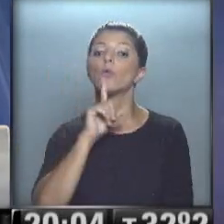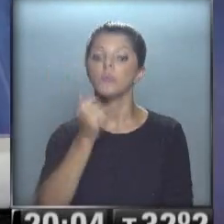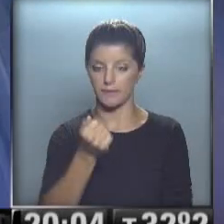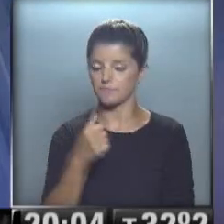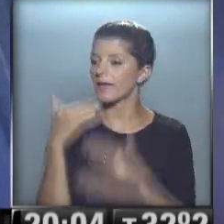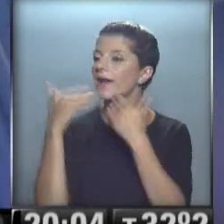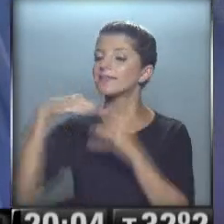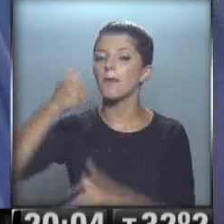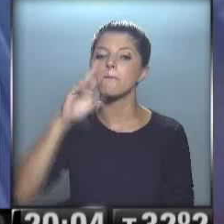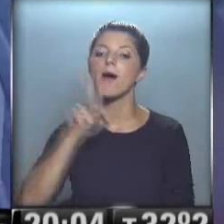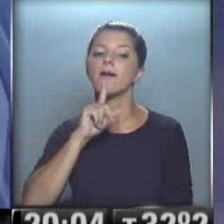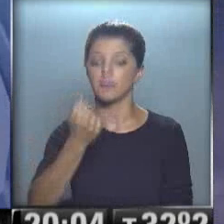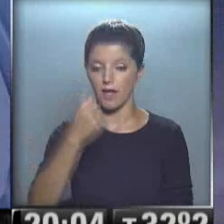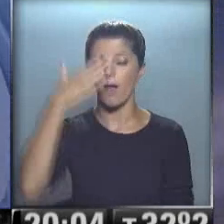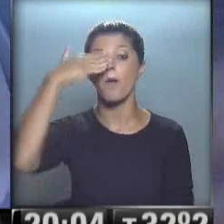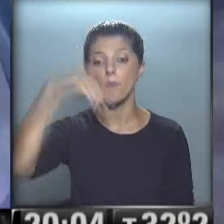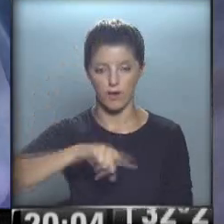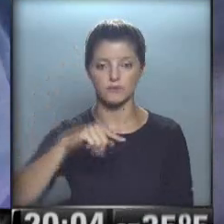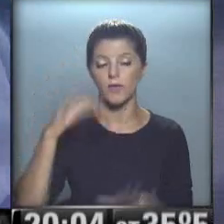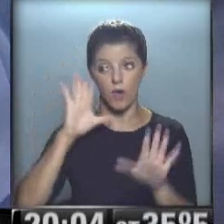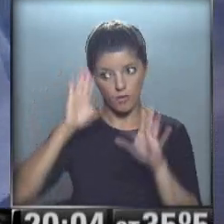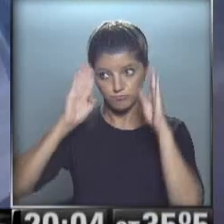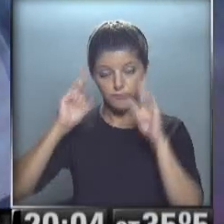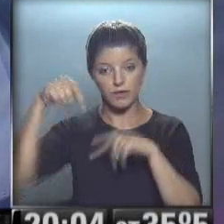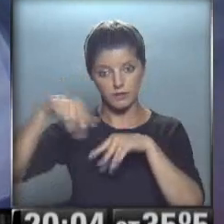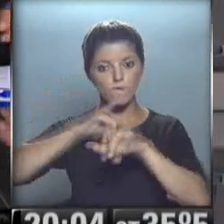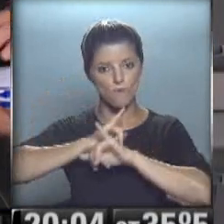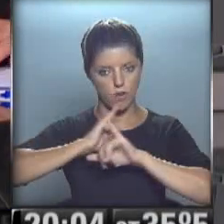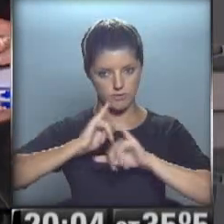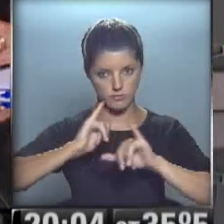muchas gracias Marta Perín. Por supuesto vamos a estar muy atentos a esta